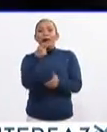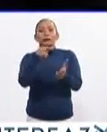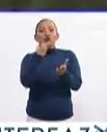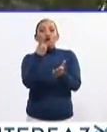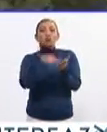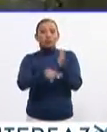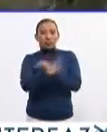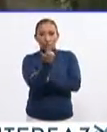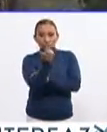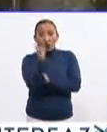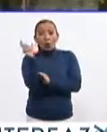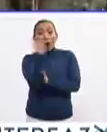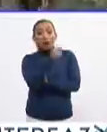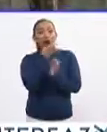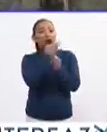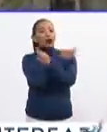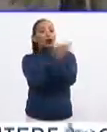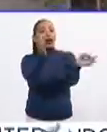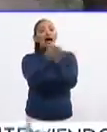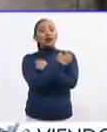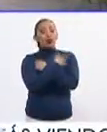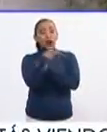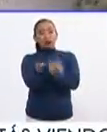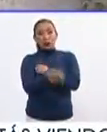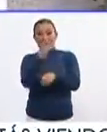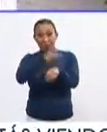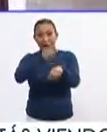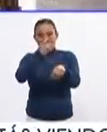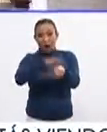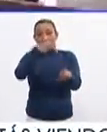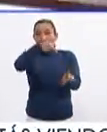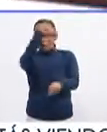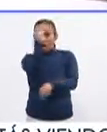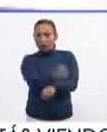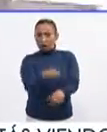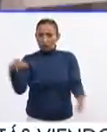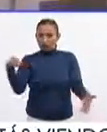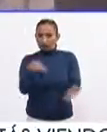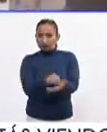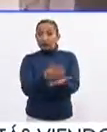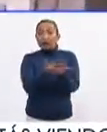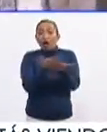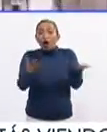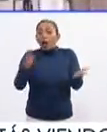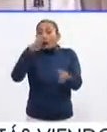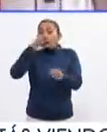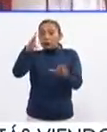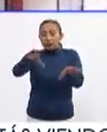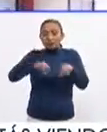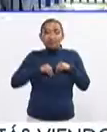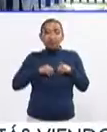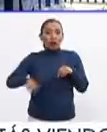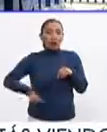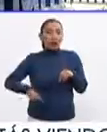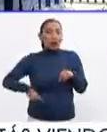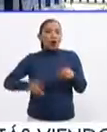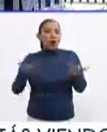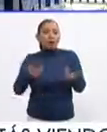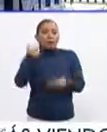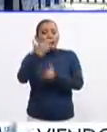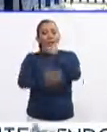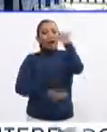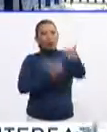de 2012, cuando se declaró a la educación media superior como obligatoria y pasó a ser responsabilidad del Estado para